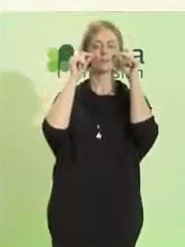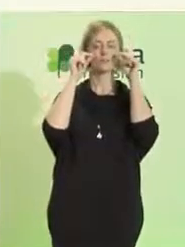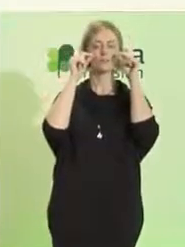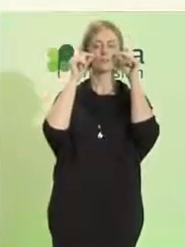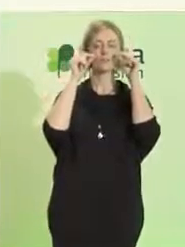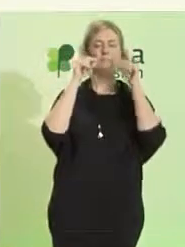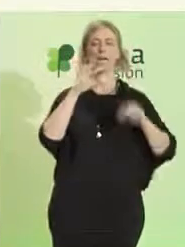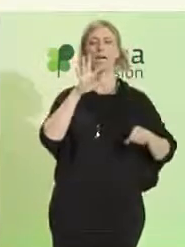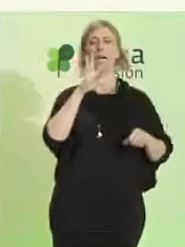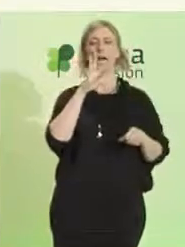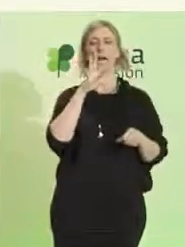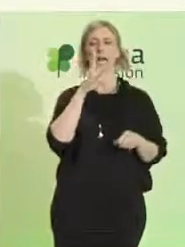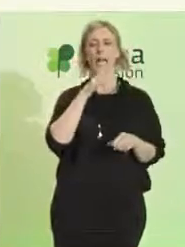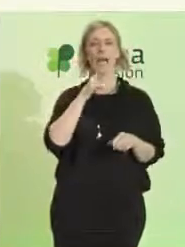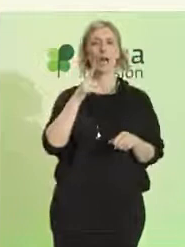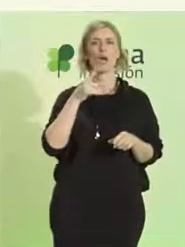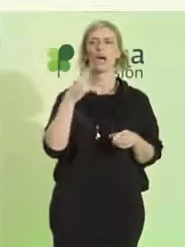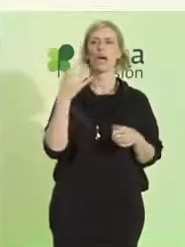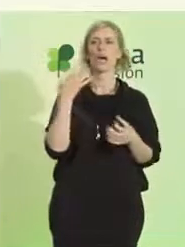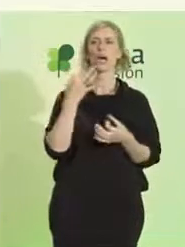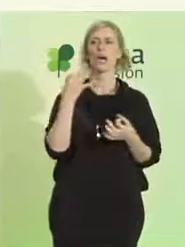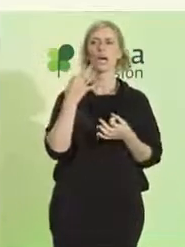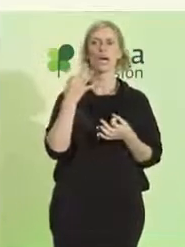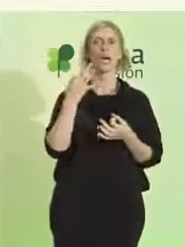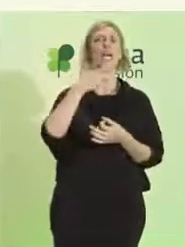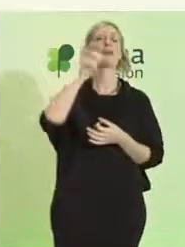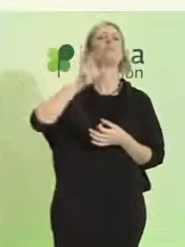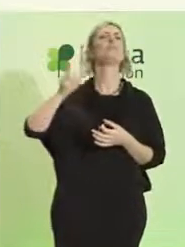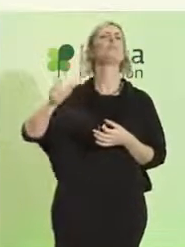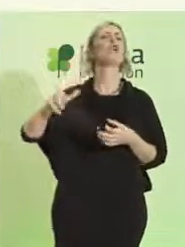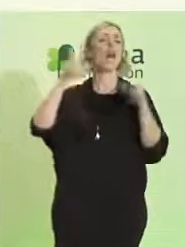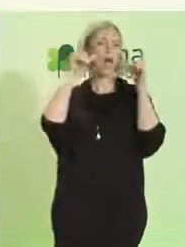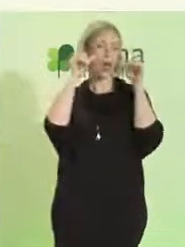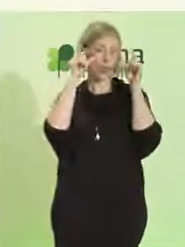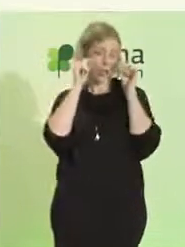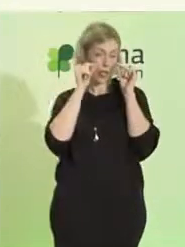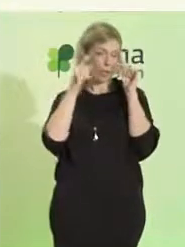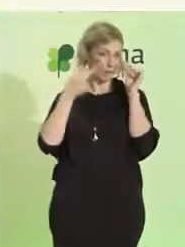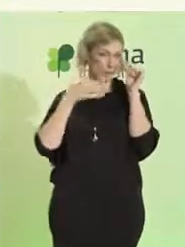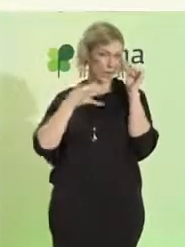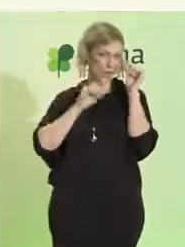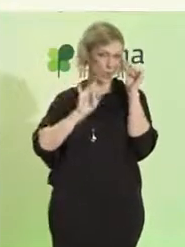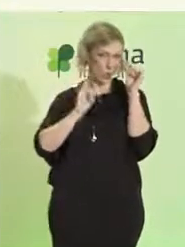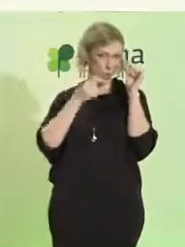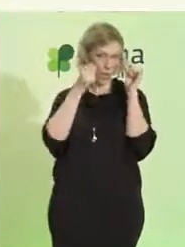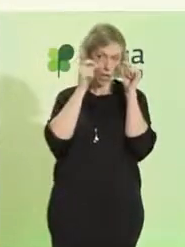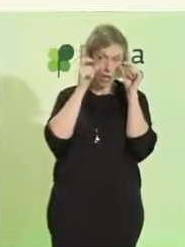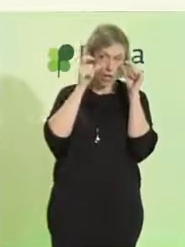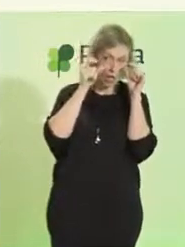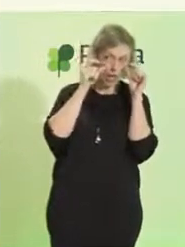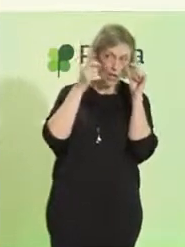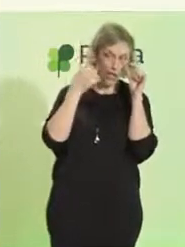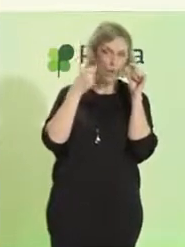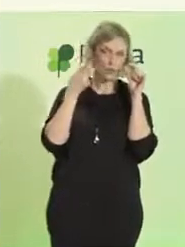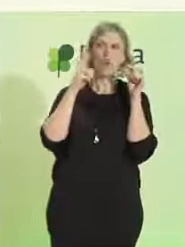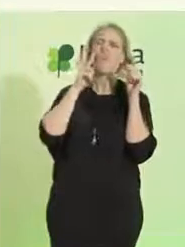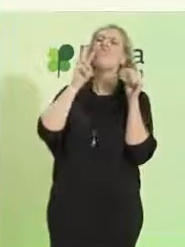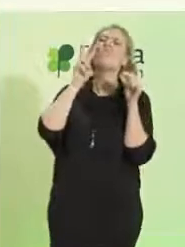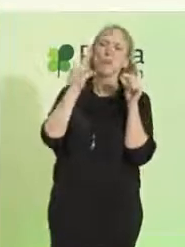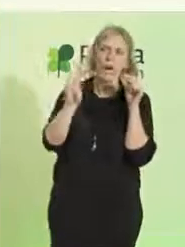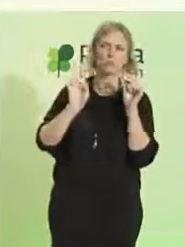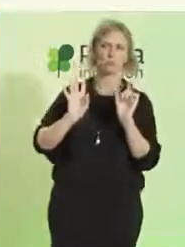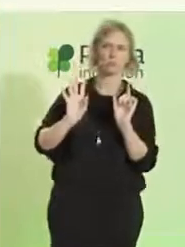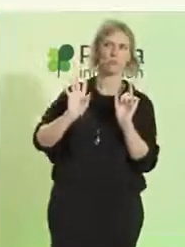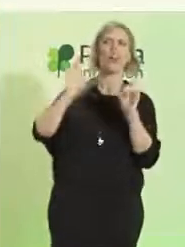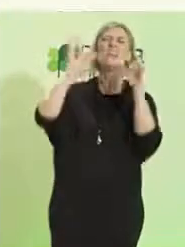Ahora va a pasar una cosa, que es que hay gente que no va a cerrar los ojos y va a fingir que yo no le estoy viendo. Sí, os veo. Cerrad los ojos, ¿vale?